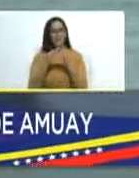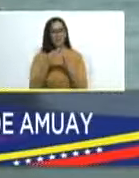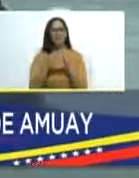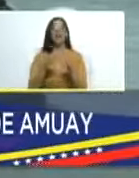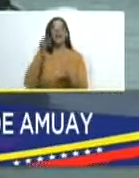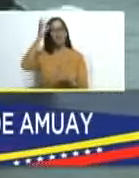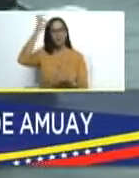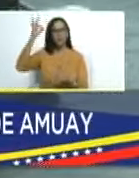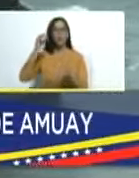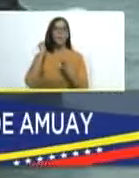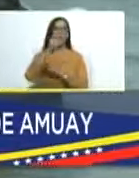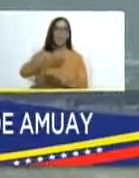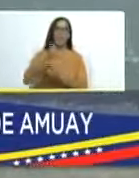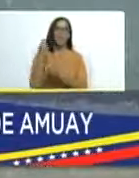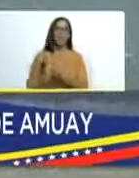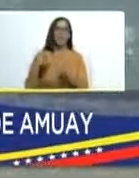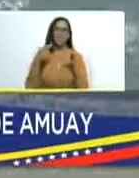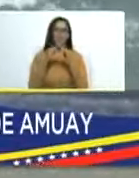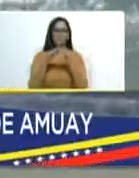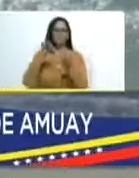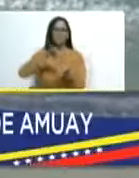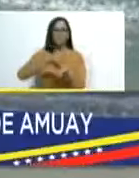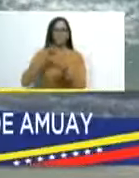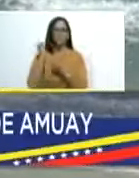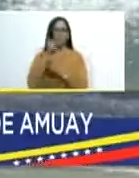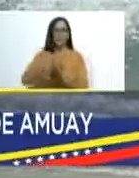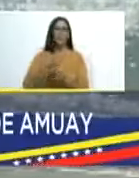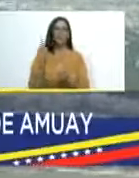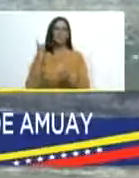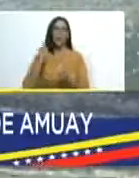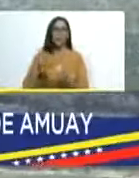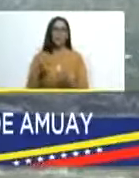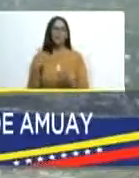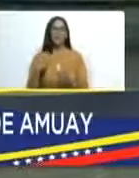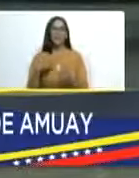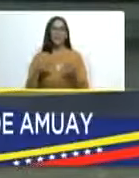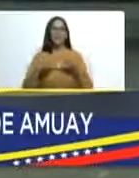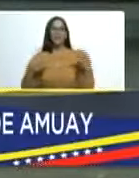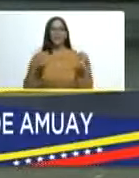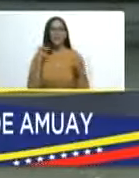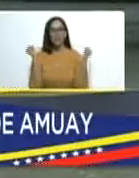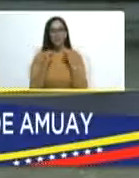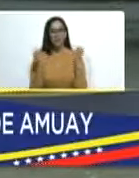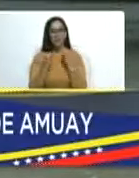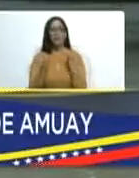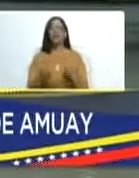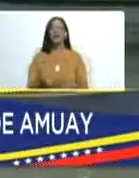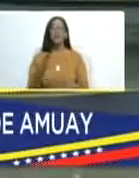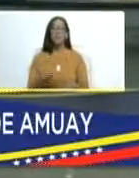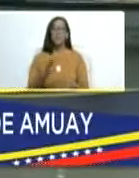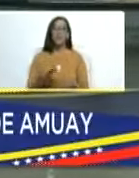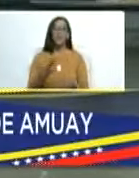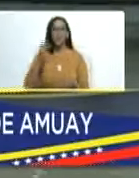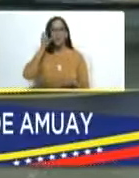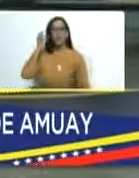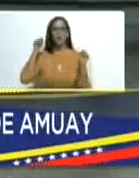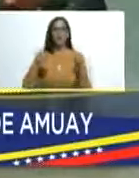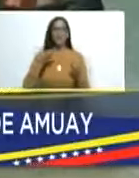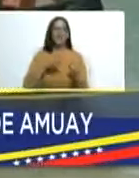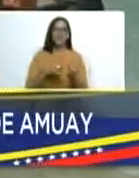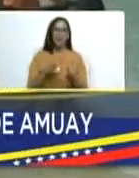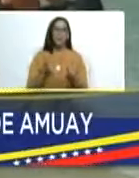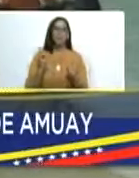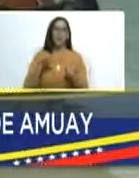Pescadores tiene esta casa, centro de pescador, que también ahora tiene esta red de frío, que es clave, que el día de hoy estamos además